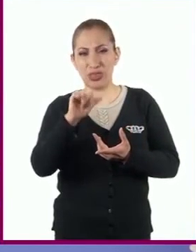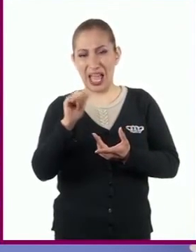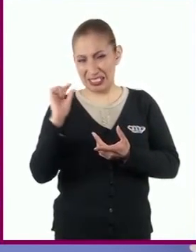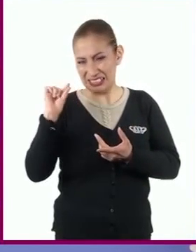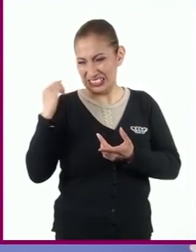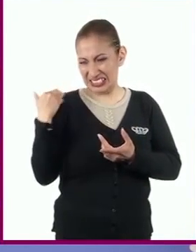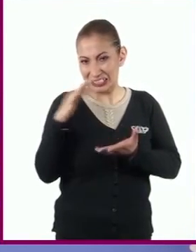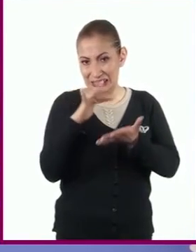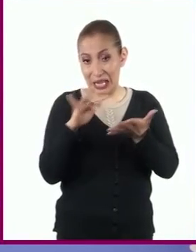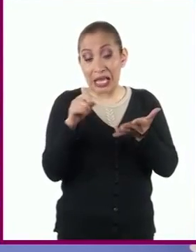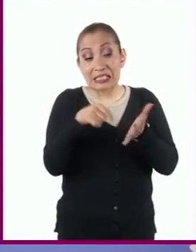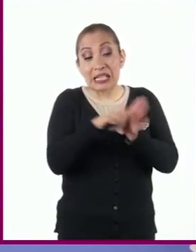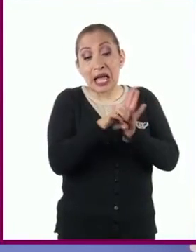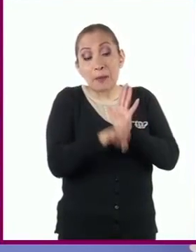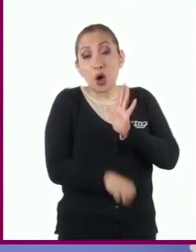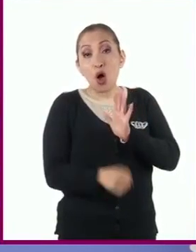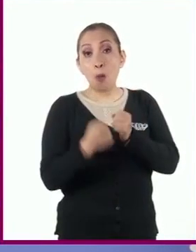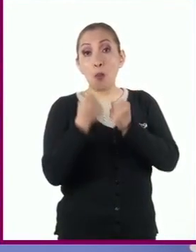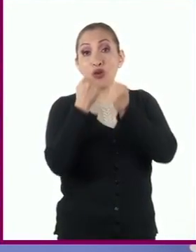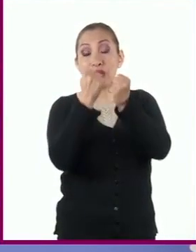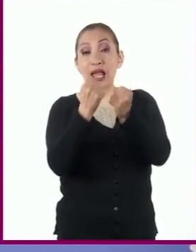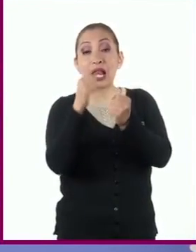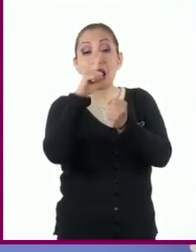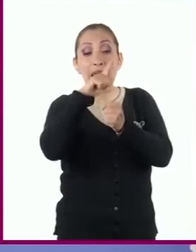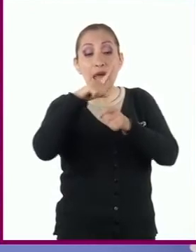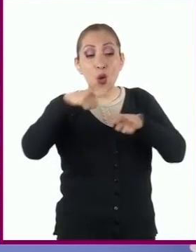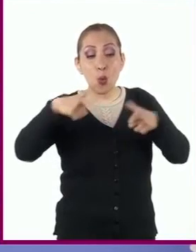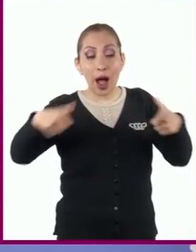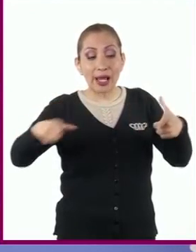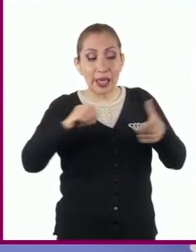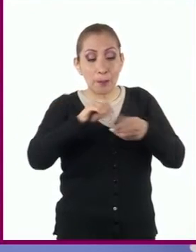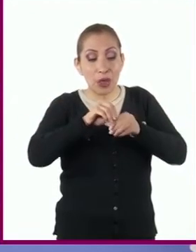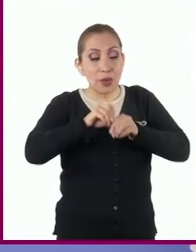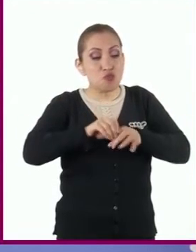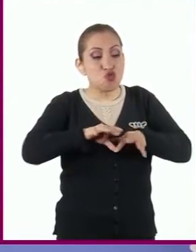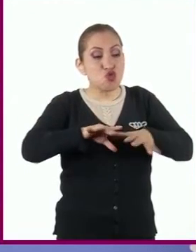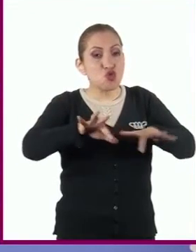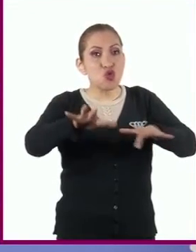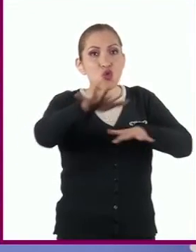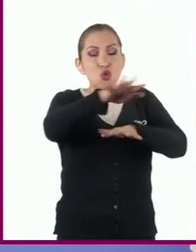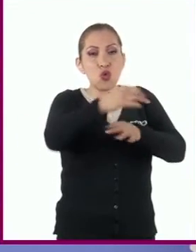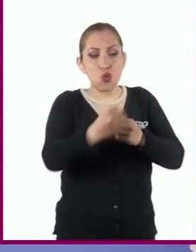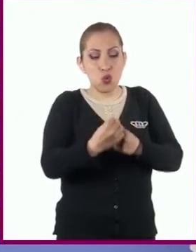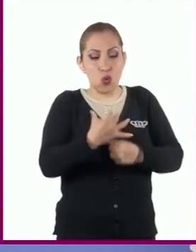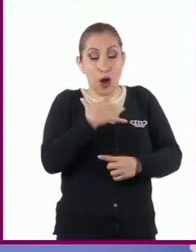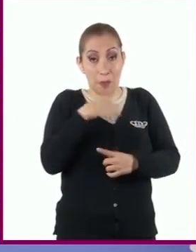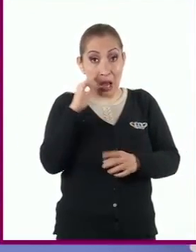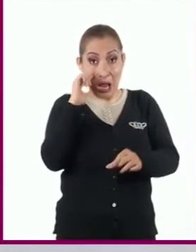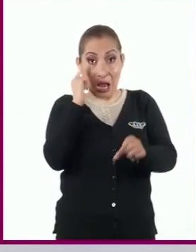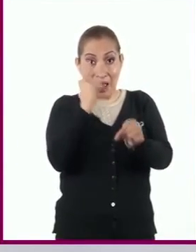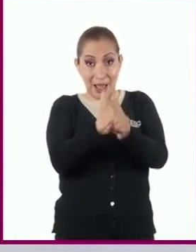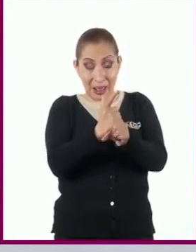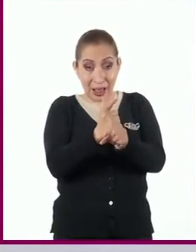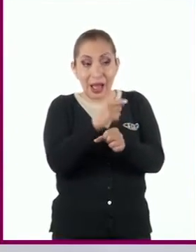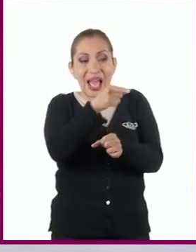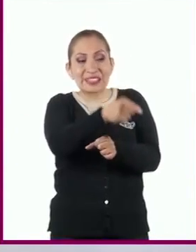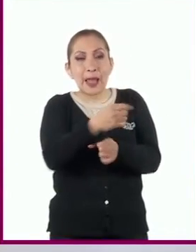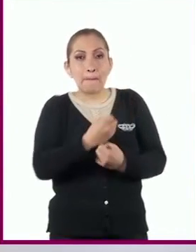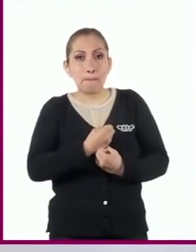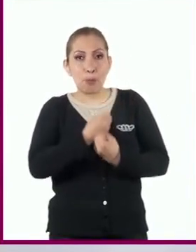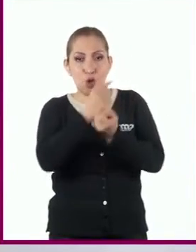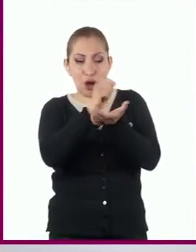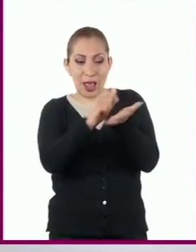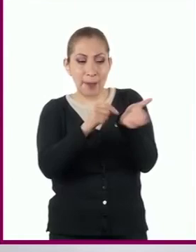compartir, es un ejemplo del poder del lenguaje y el efecto que puede producir. Como ya se dieron cuenta, este